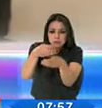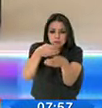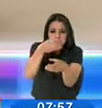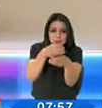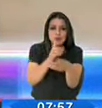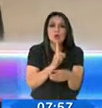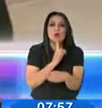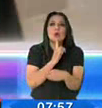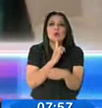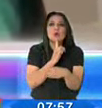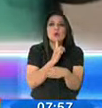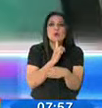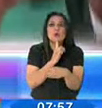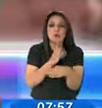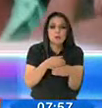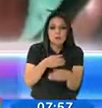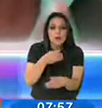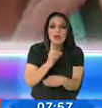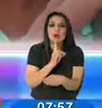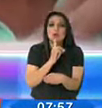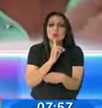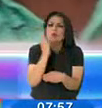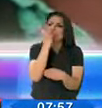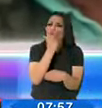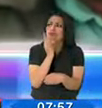se va enredando, como que la